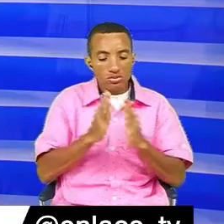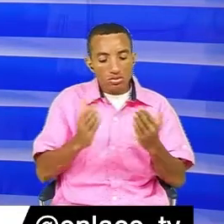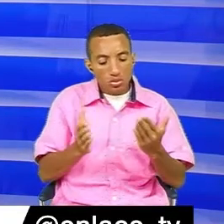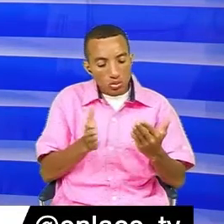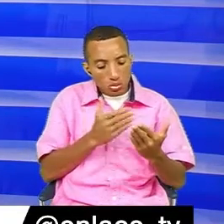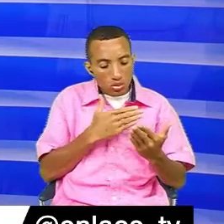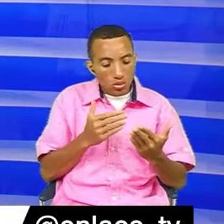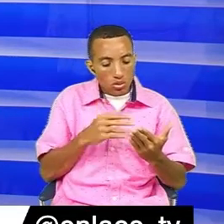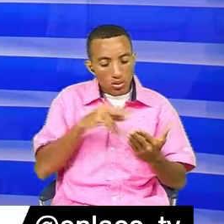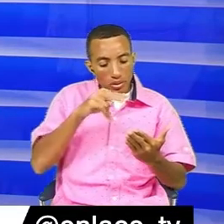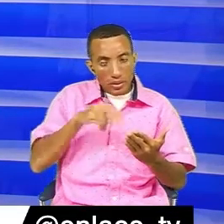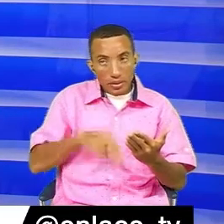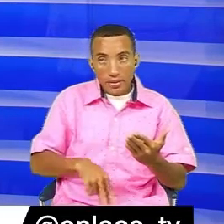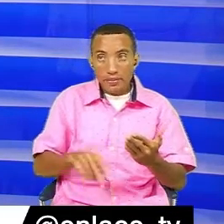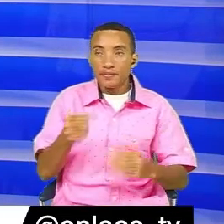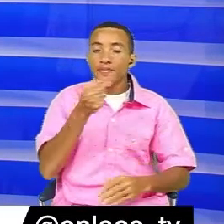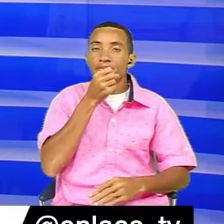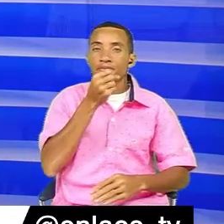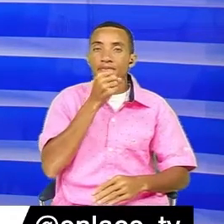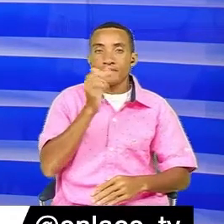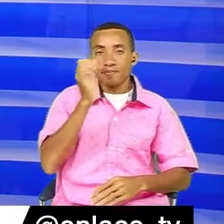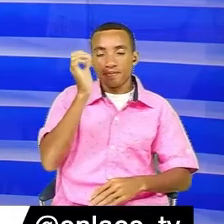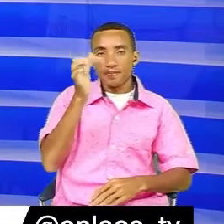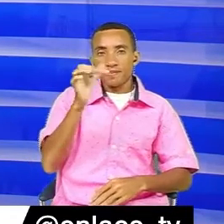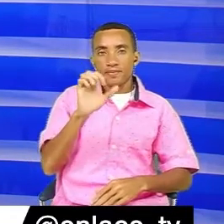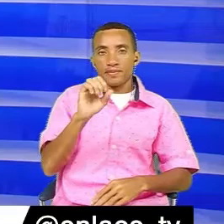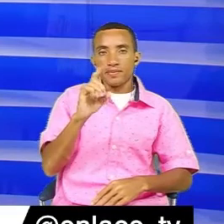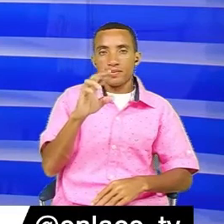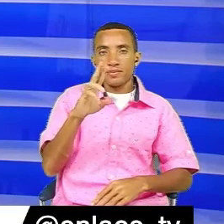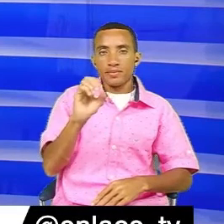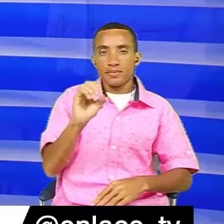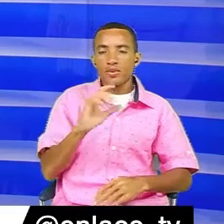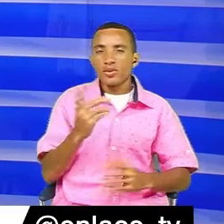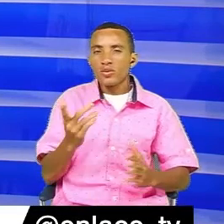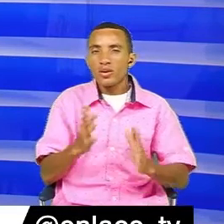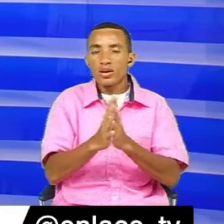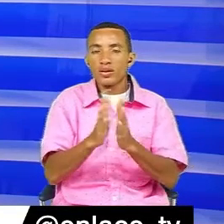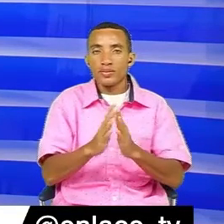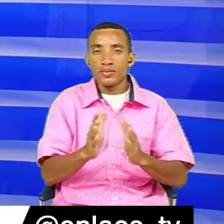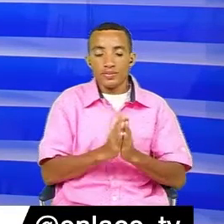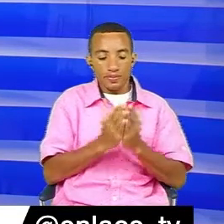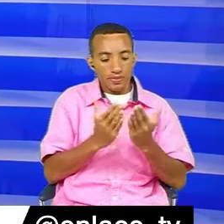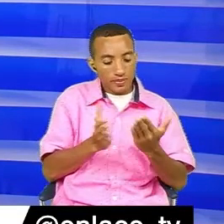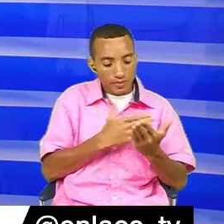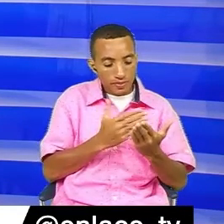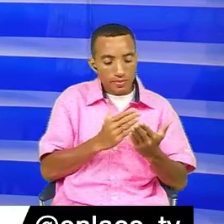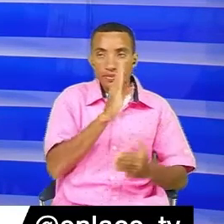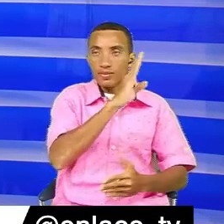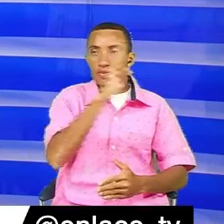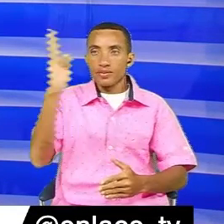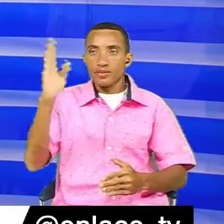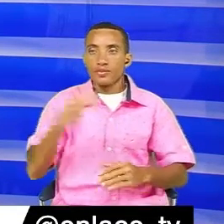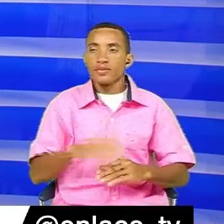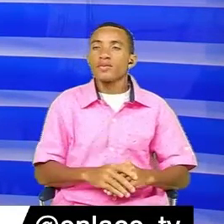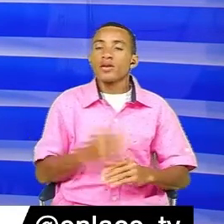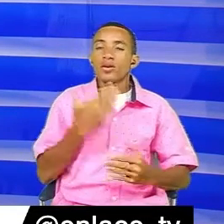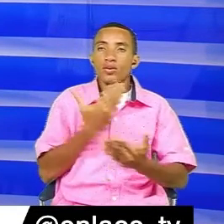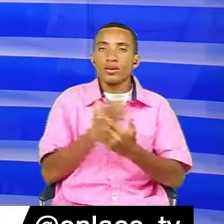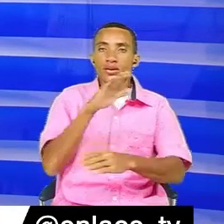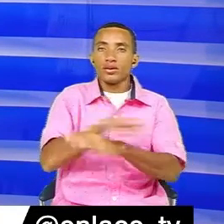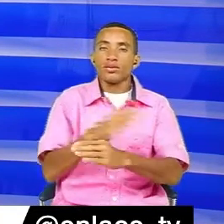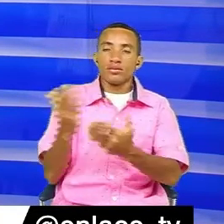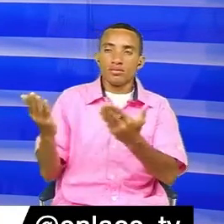libro. Nuestro periodista Pedro Severiche nos trae el recomendado por la librería Leer y Algo Más. Pedro, buenas tardes y